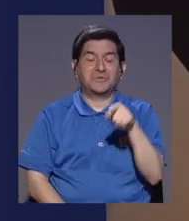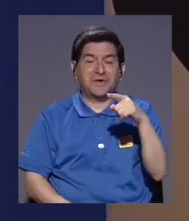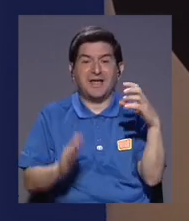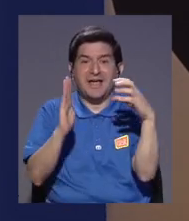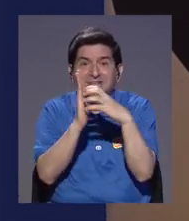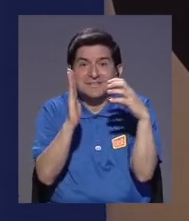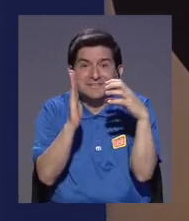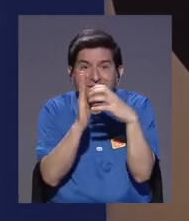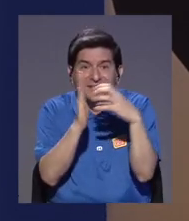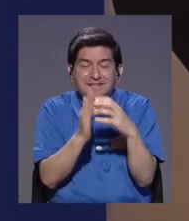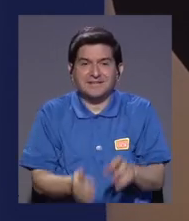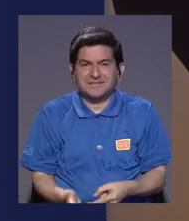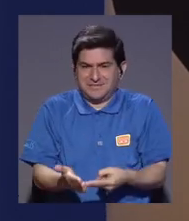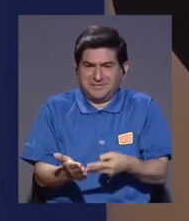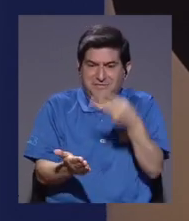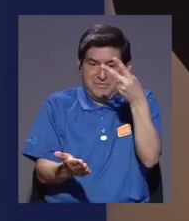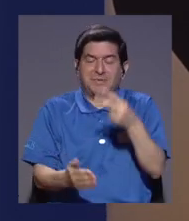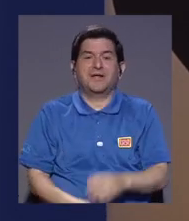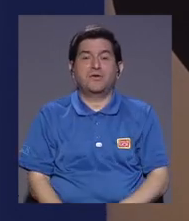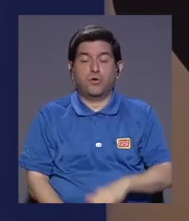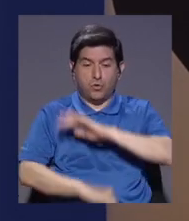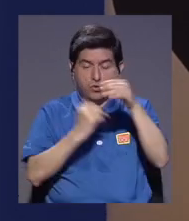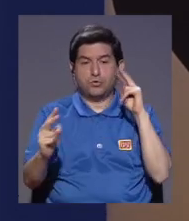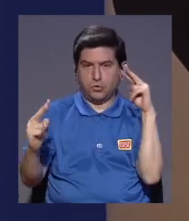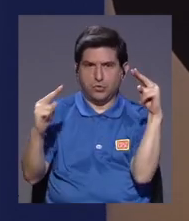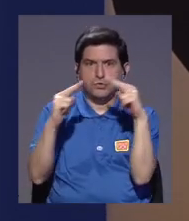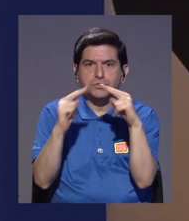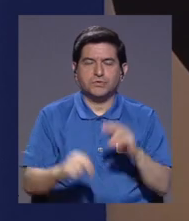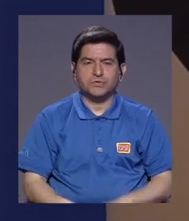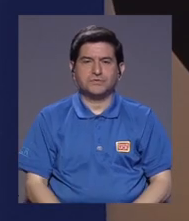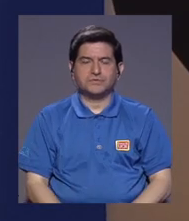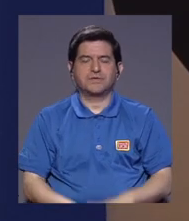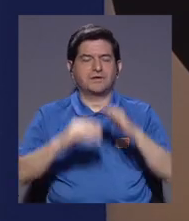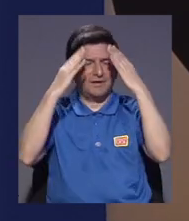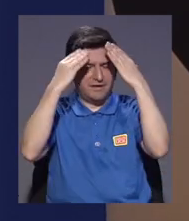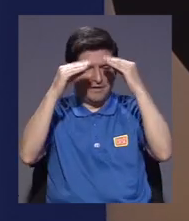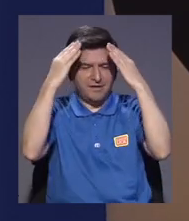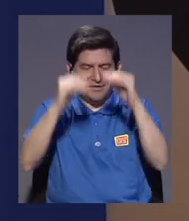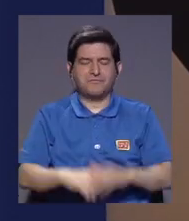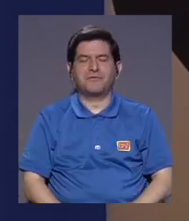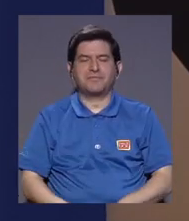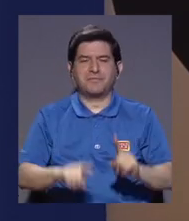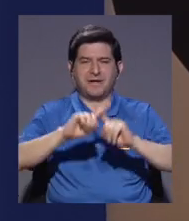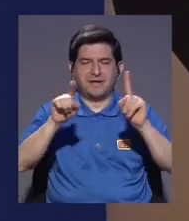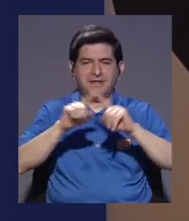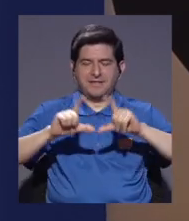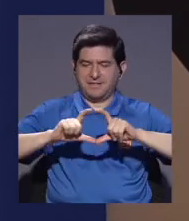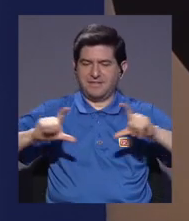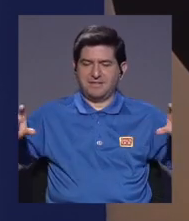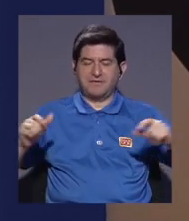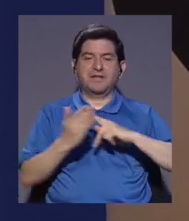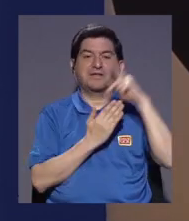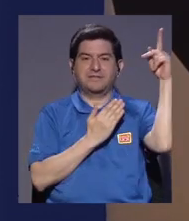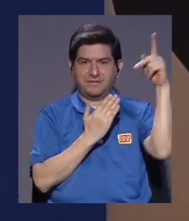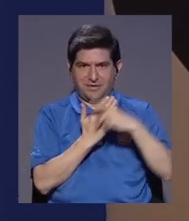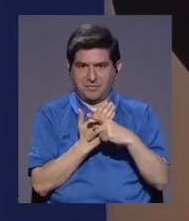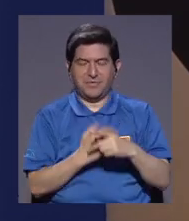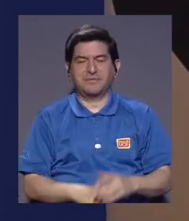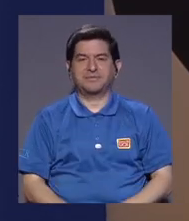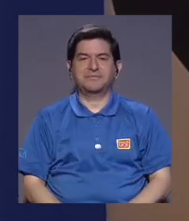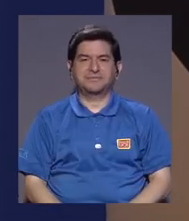este texto es un texto valioso que todos deberíamos de conocer le vamos a estar informando en los súper durante todo el